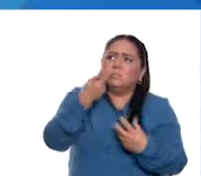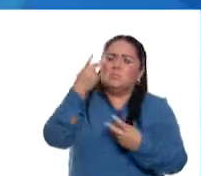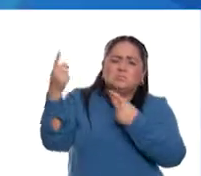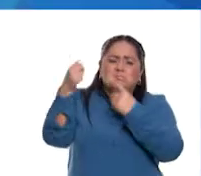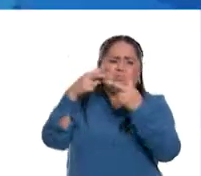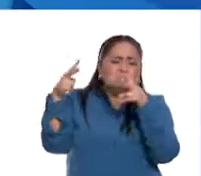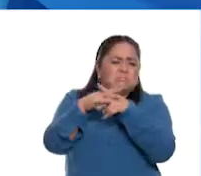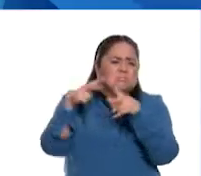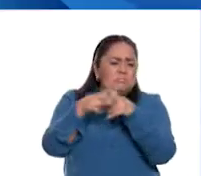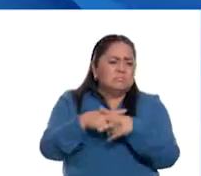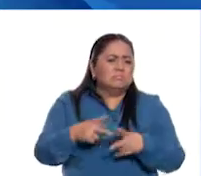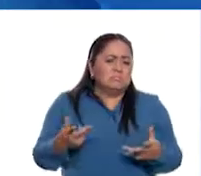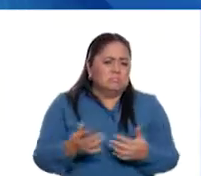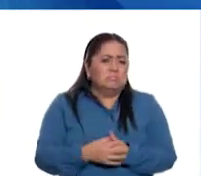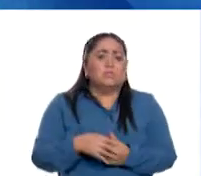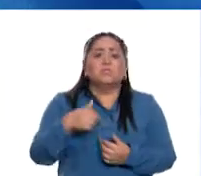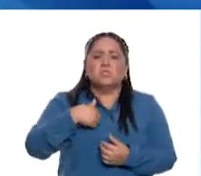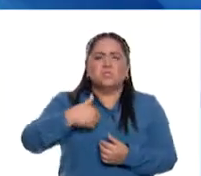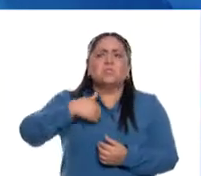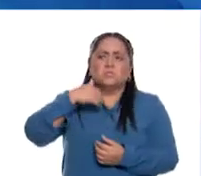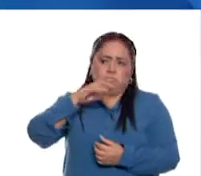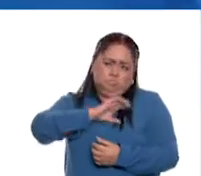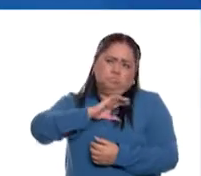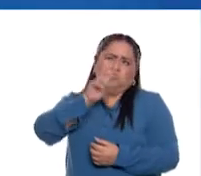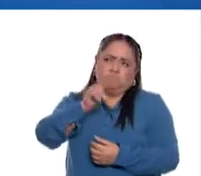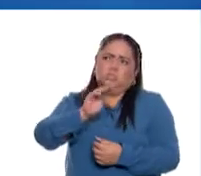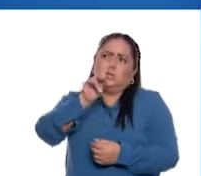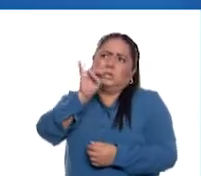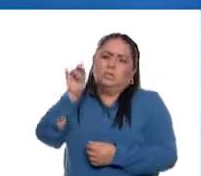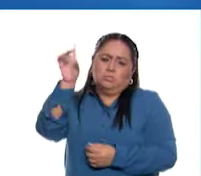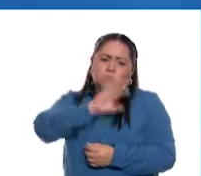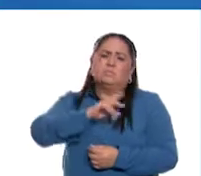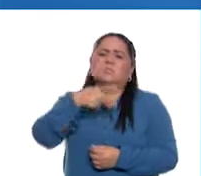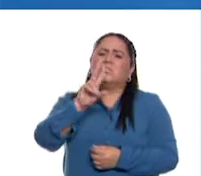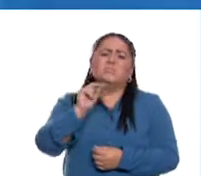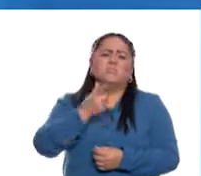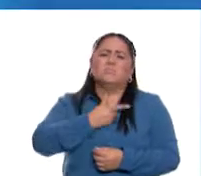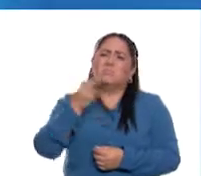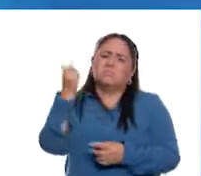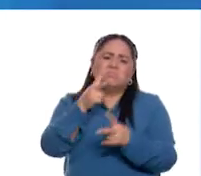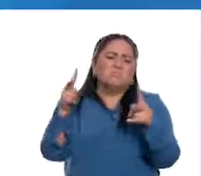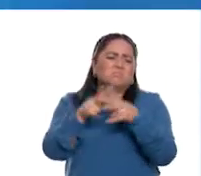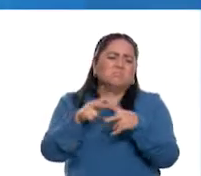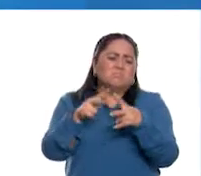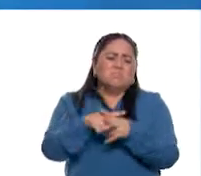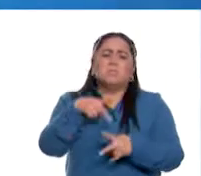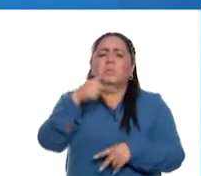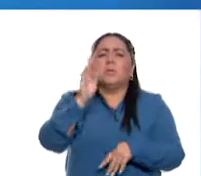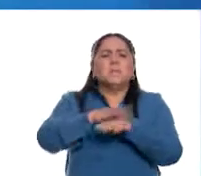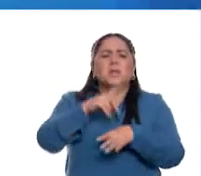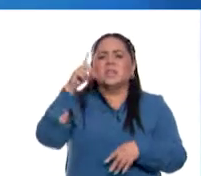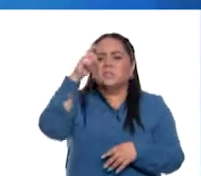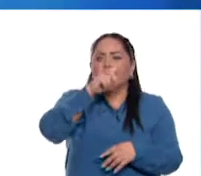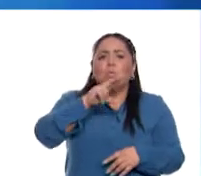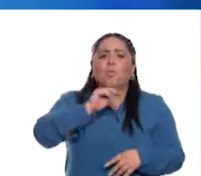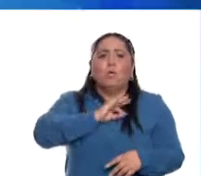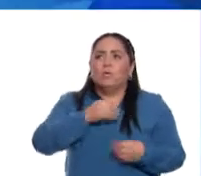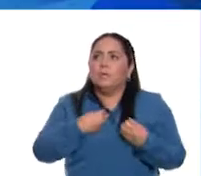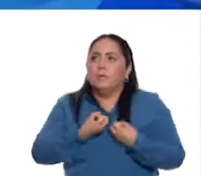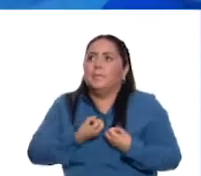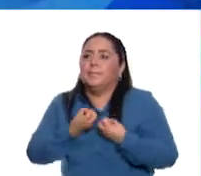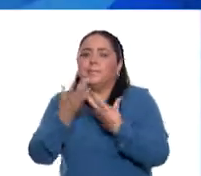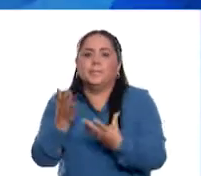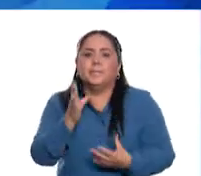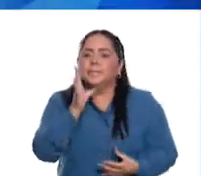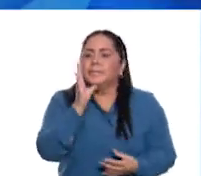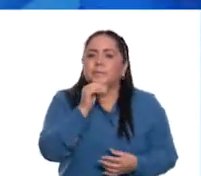hablaban. Yo quiero mucho a mis tíos, ¿eh? Y no me gustaba que se hablaran así. Lo más difícil es que no podía expresarlo con